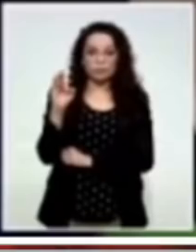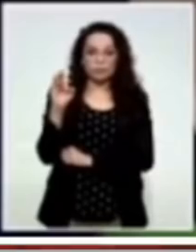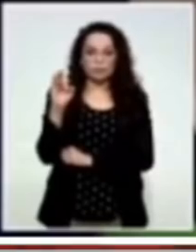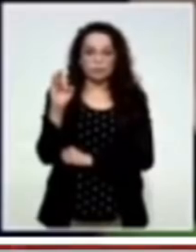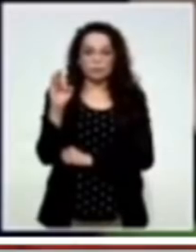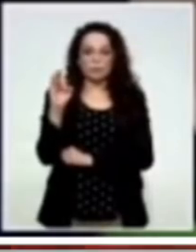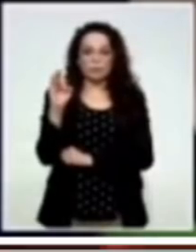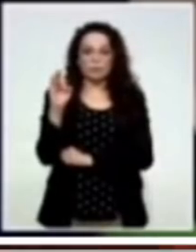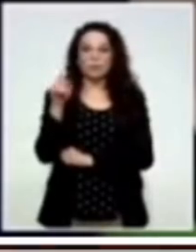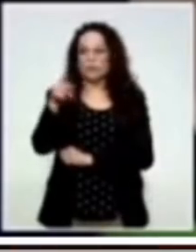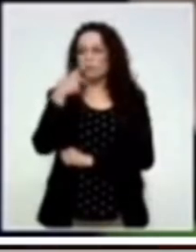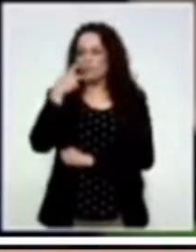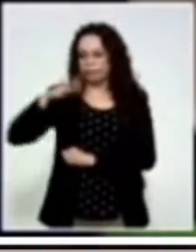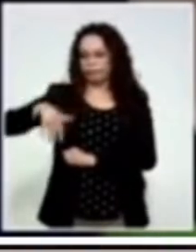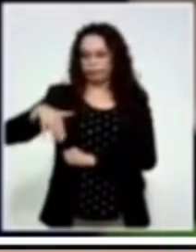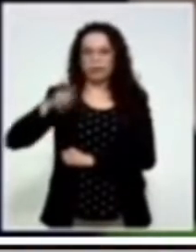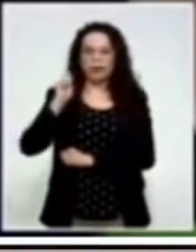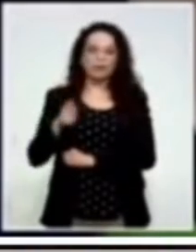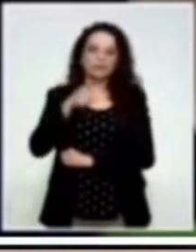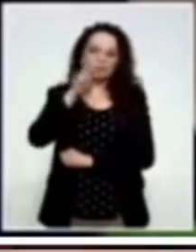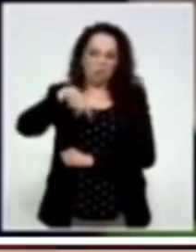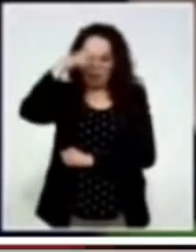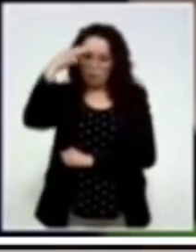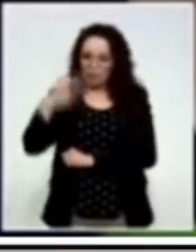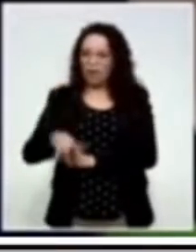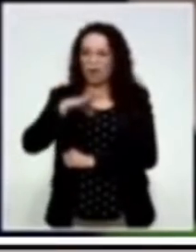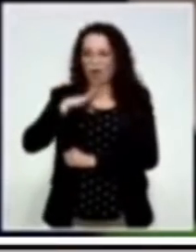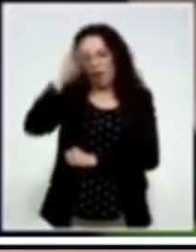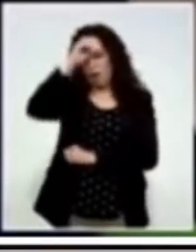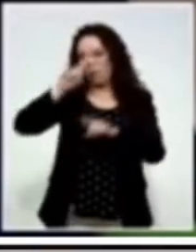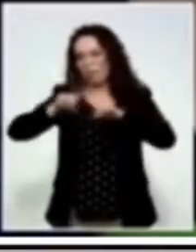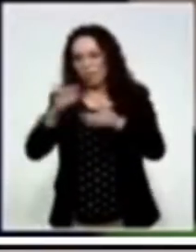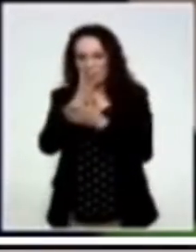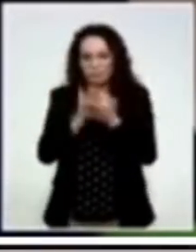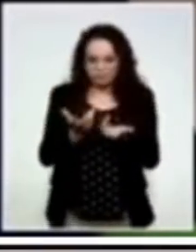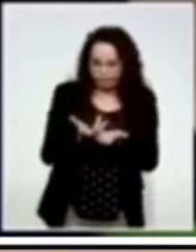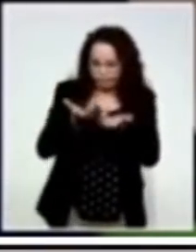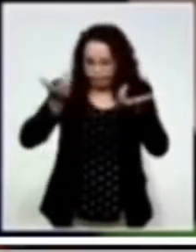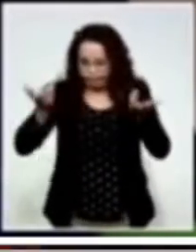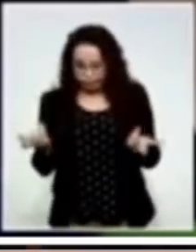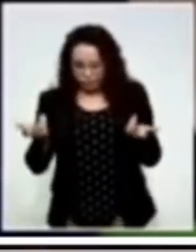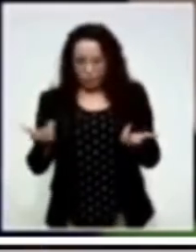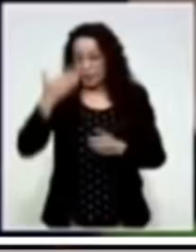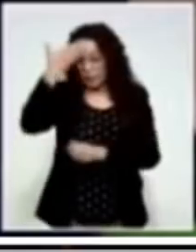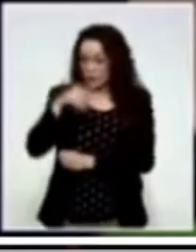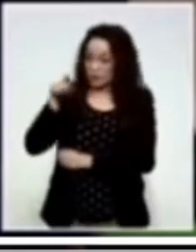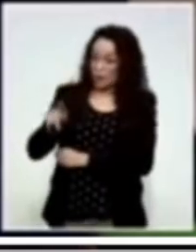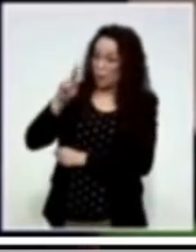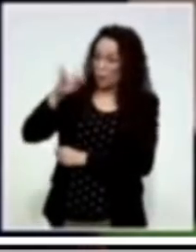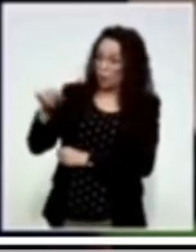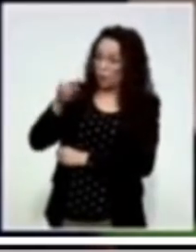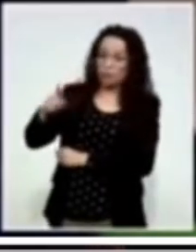polarización que usted está hablando, en la que se encuentra el país de alguna manera, y sabiendo que el Poder Judicial es el único facultado